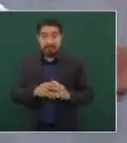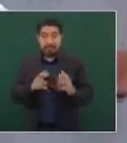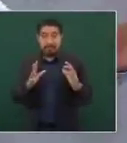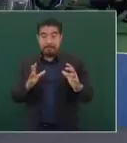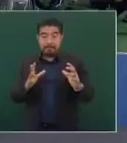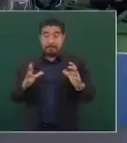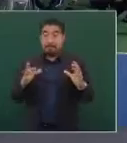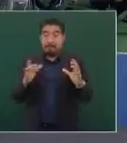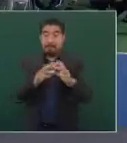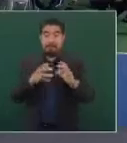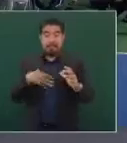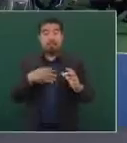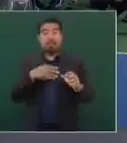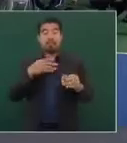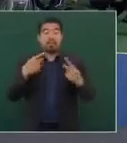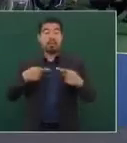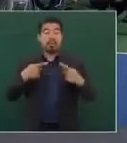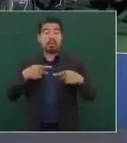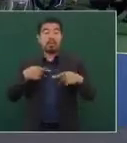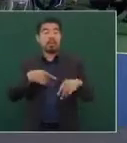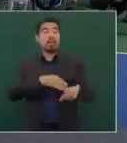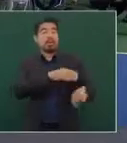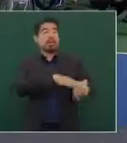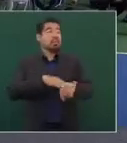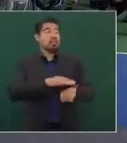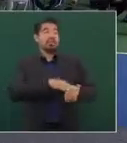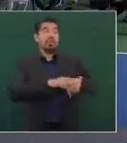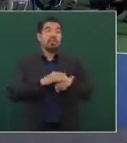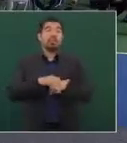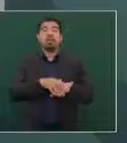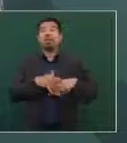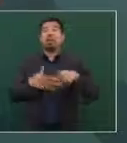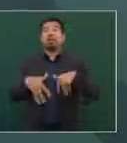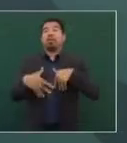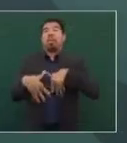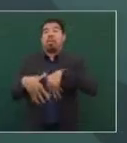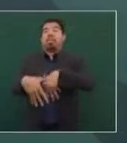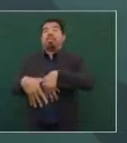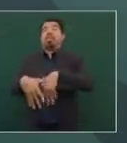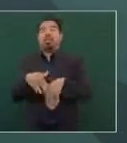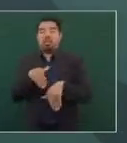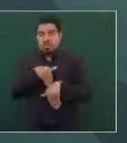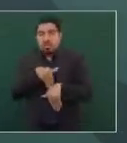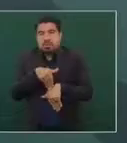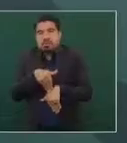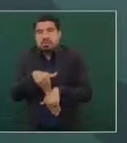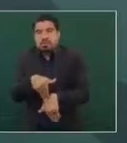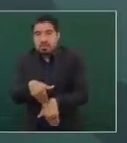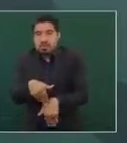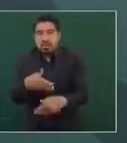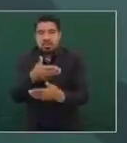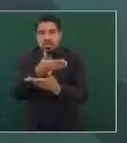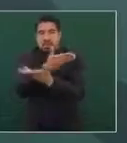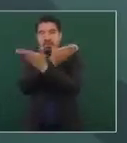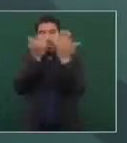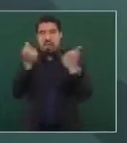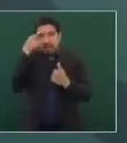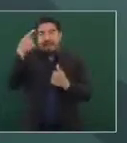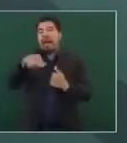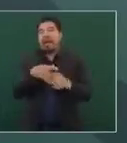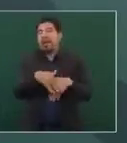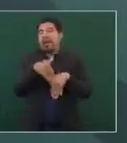de acarreados que no sabe a qué va o a qué los